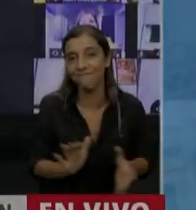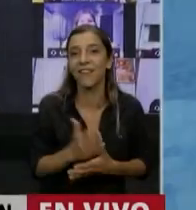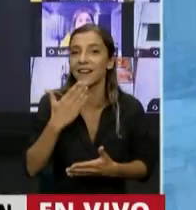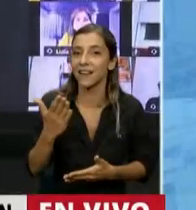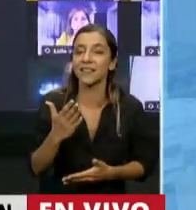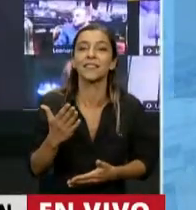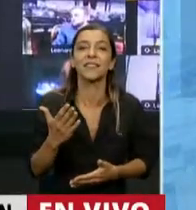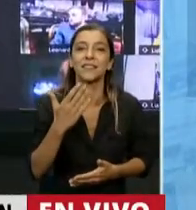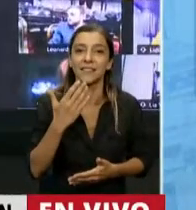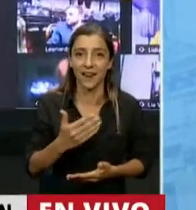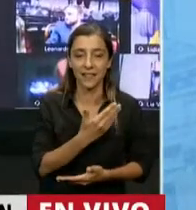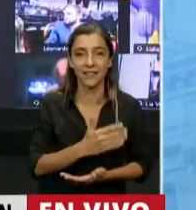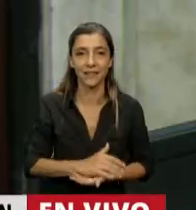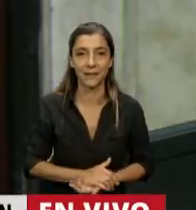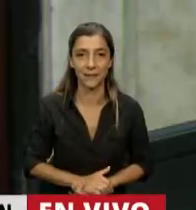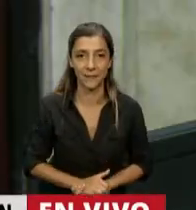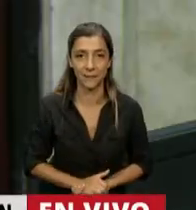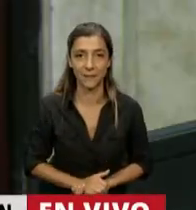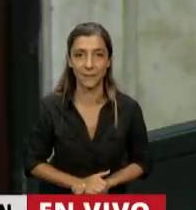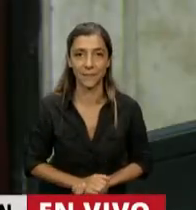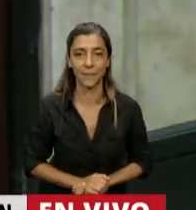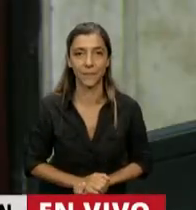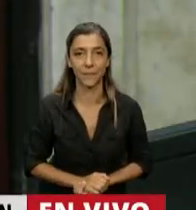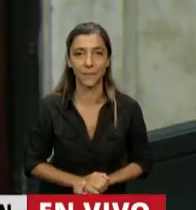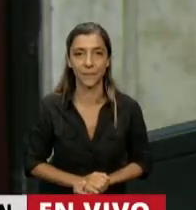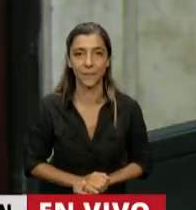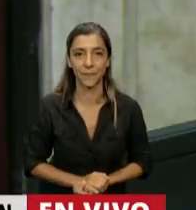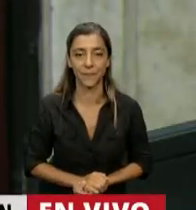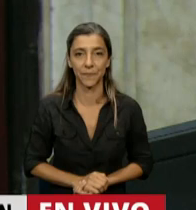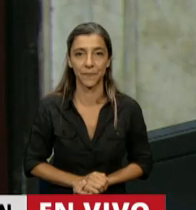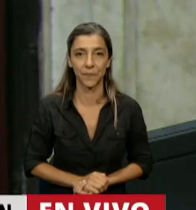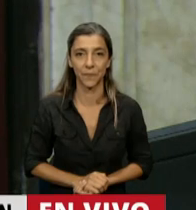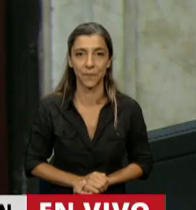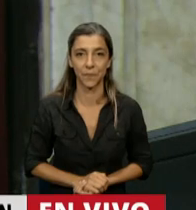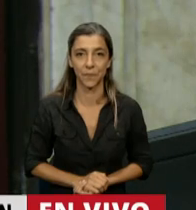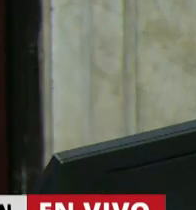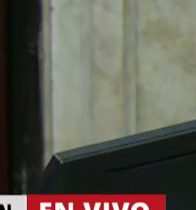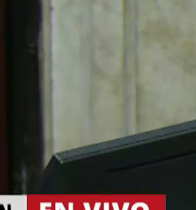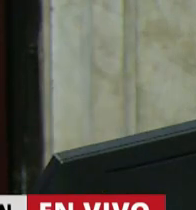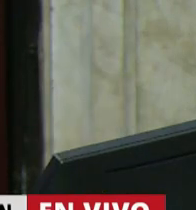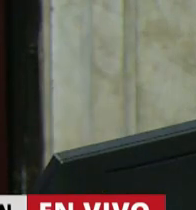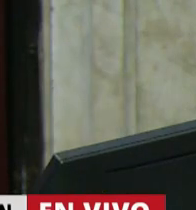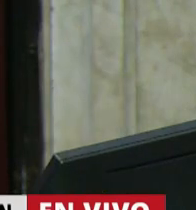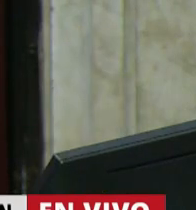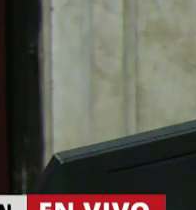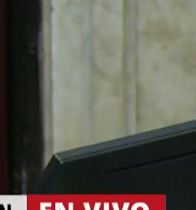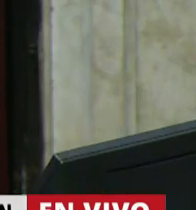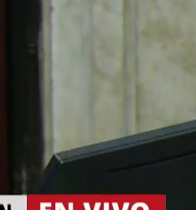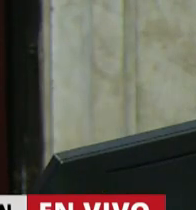En el uso de la palabra, la diputada Cerruti. Diputada, sí quiero hacer una salvedad,